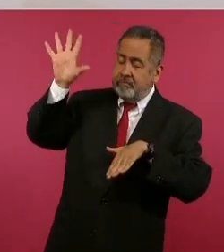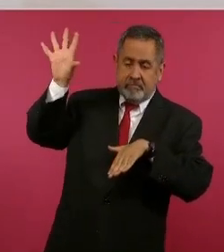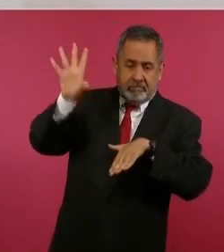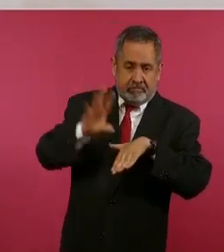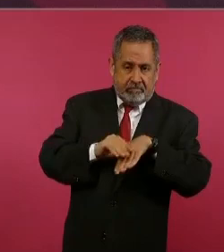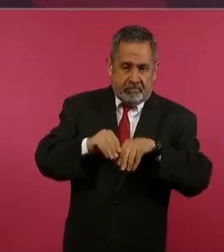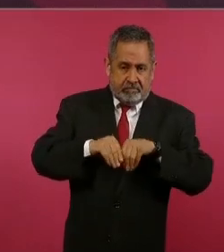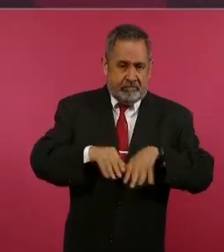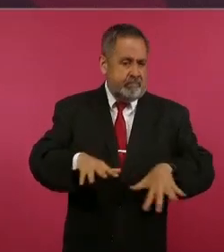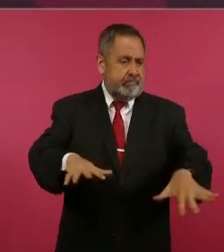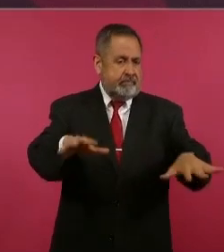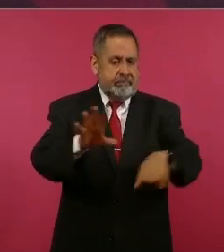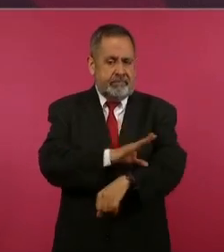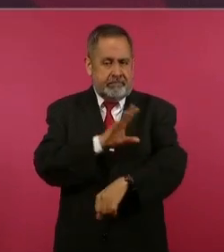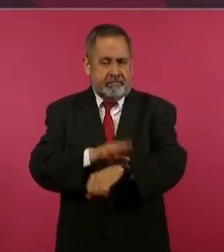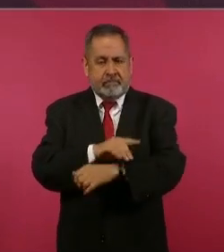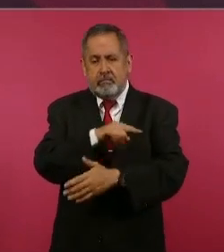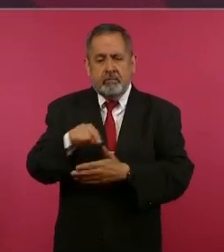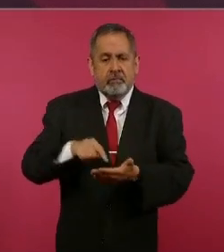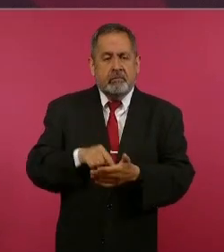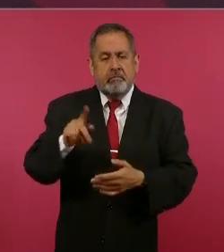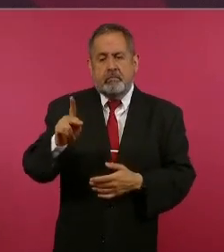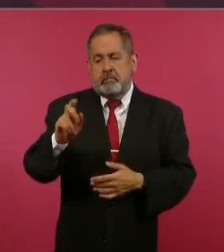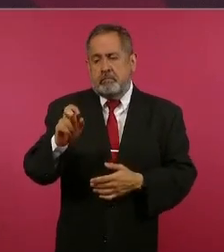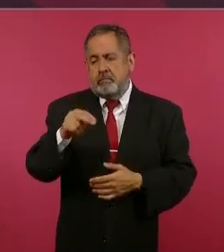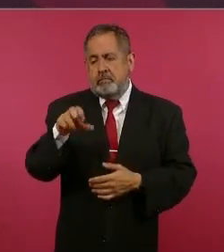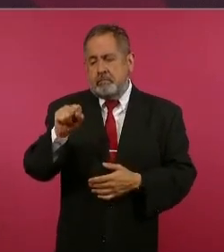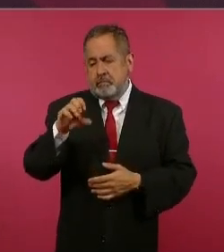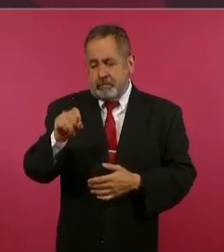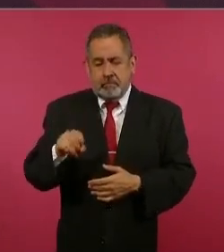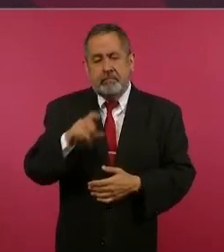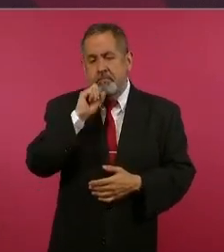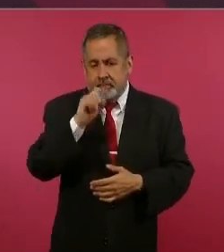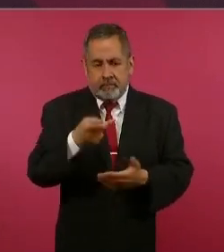en Peñasco. Pero no solo eso,